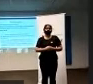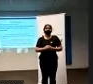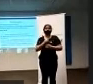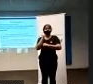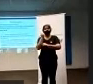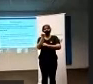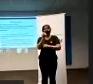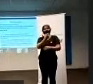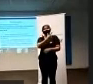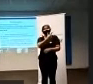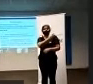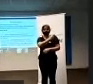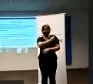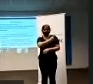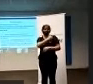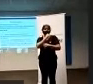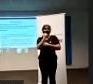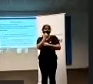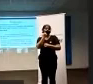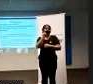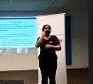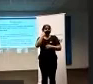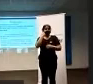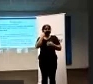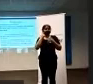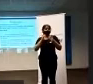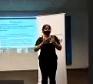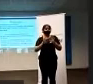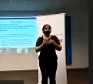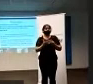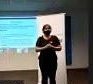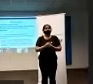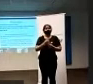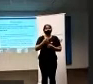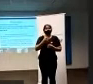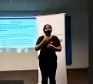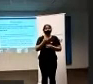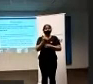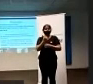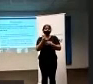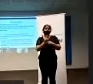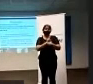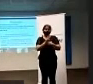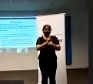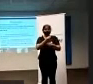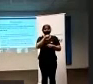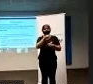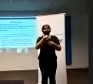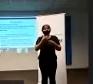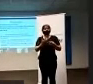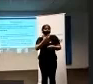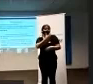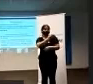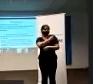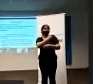tratamiento médico adecuado que se utiliza para controlar las reacciones alérgicas inmediatas debe estar disponible en caso de que ocurra una reacción alérgica severa después de